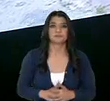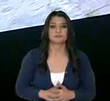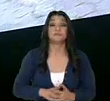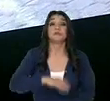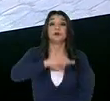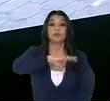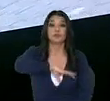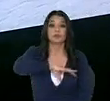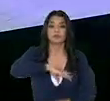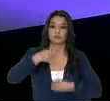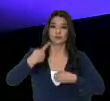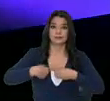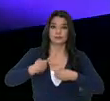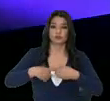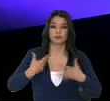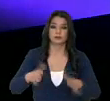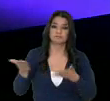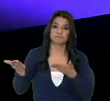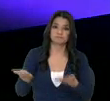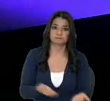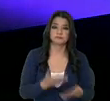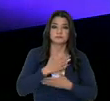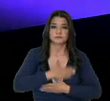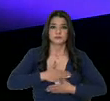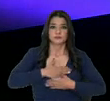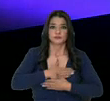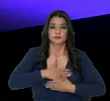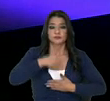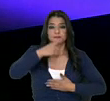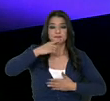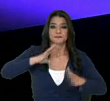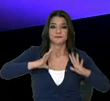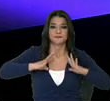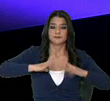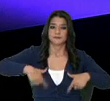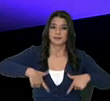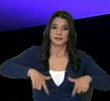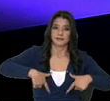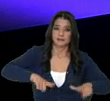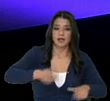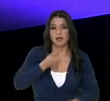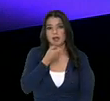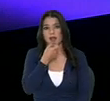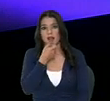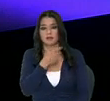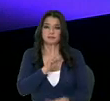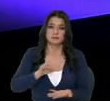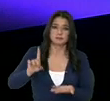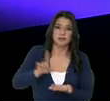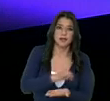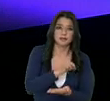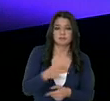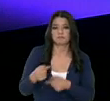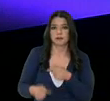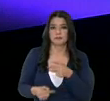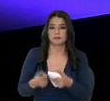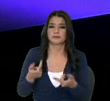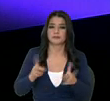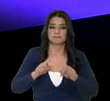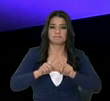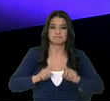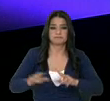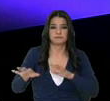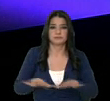El municipio de Quito ha desarrollado varios eventos para disfrutar del feriado carnaval. Conciertos, presentaciones de danzas tradicionales y entre